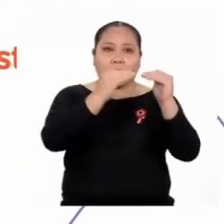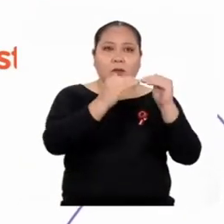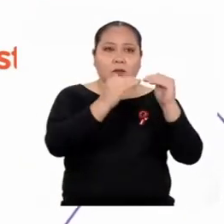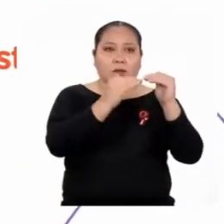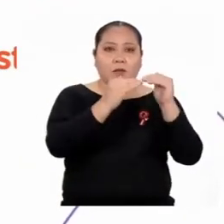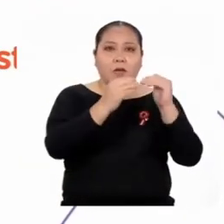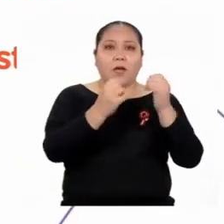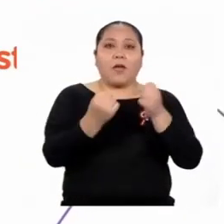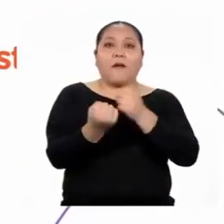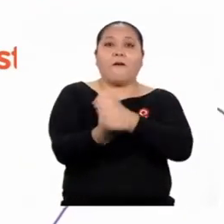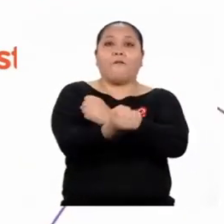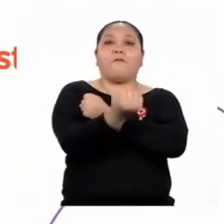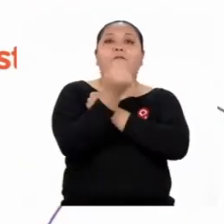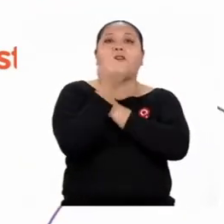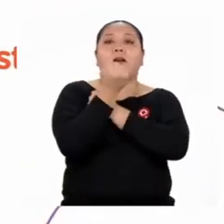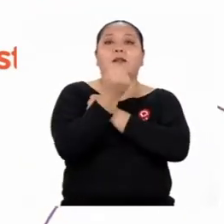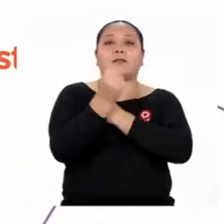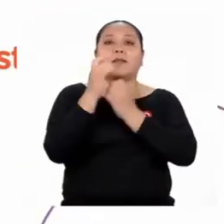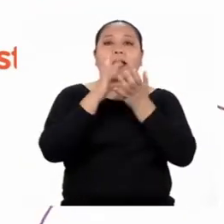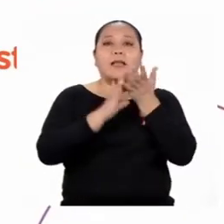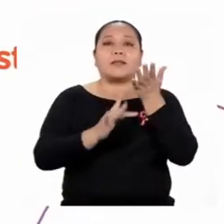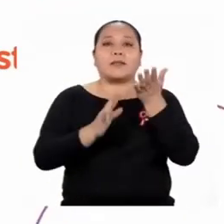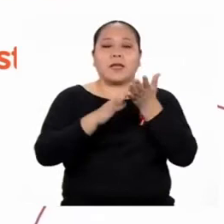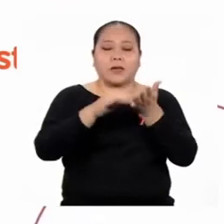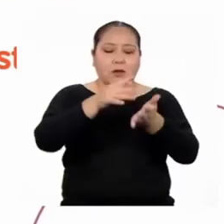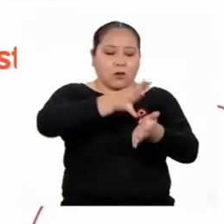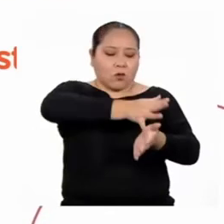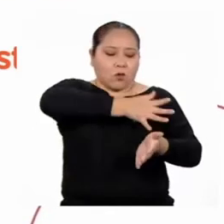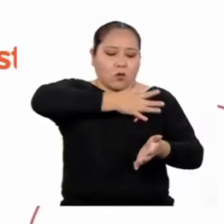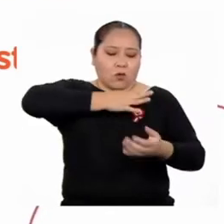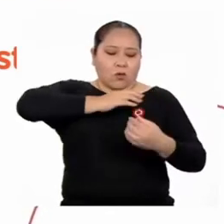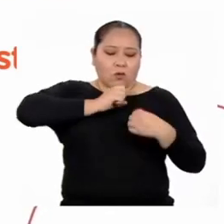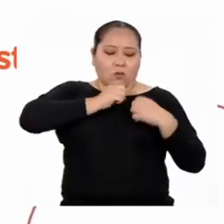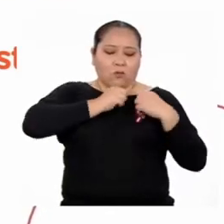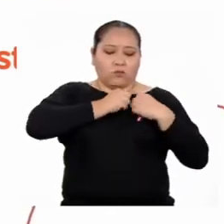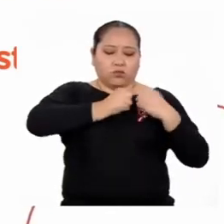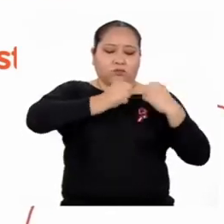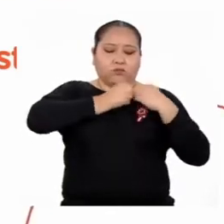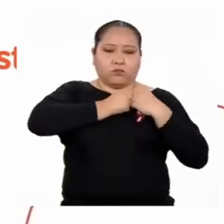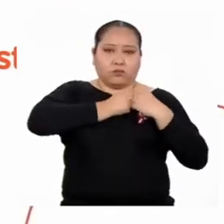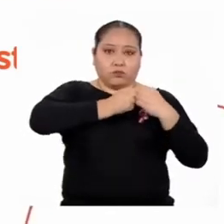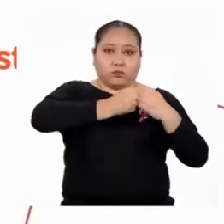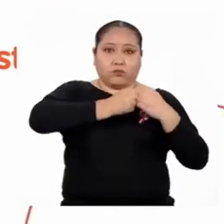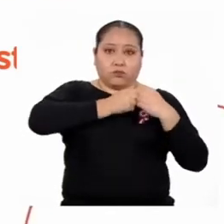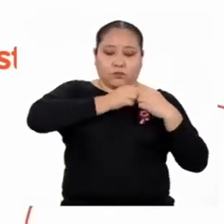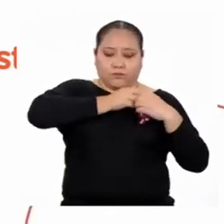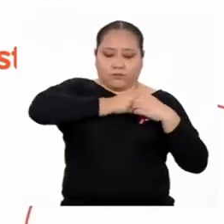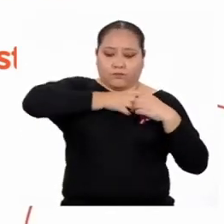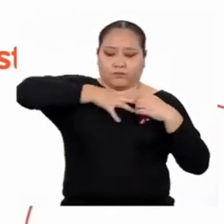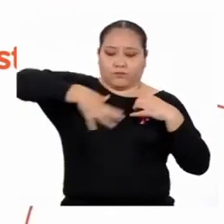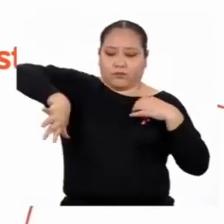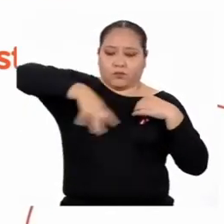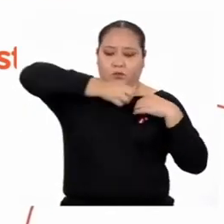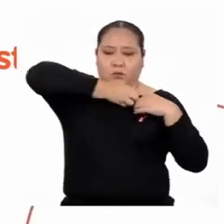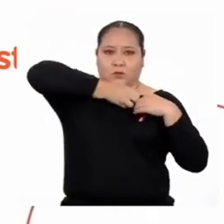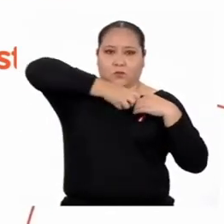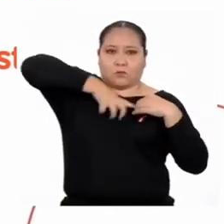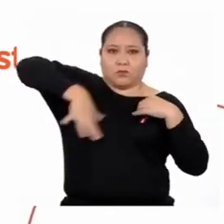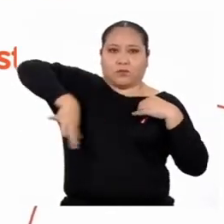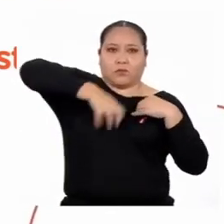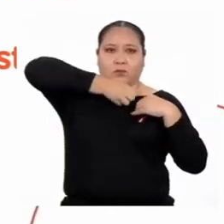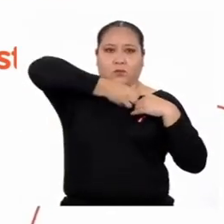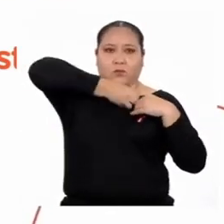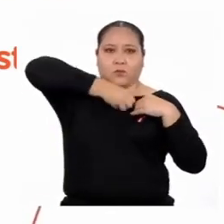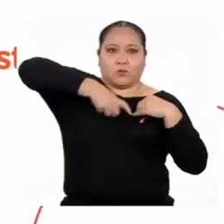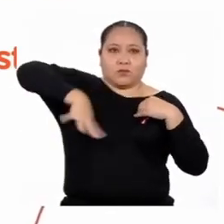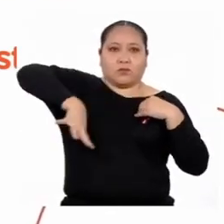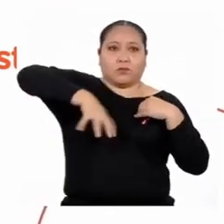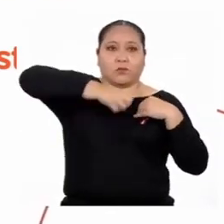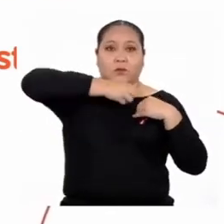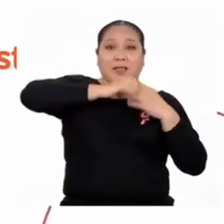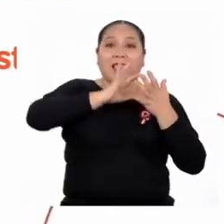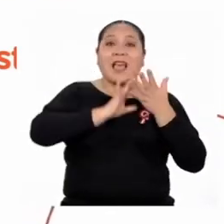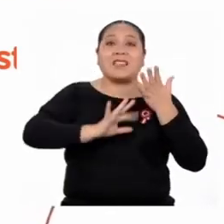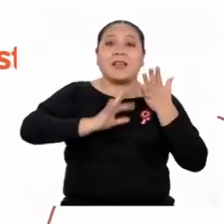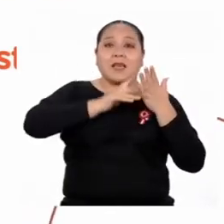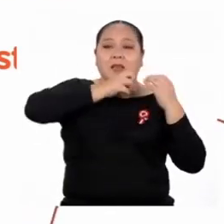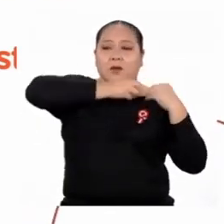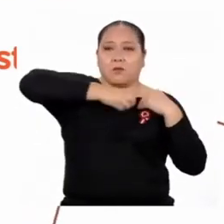de la sangre en las arterias cuando el corazón late. Eso se llama presión